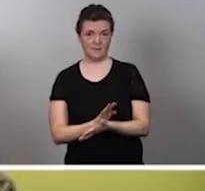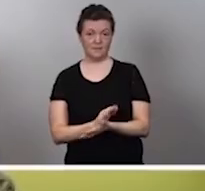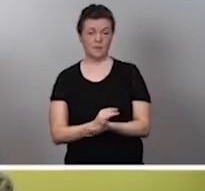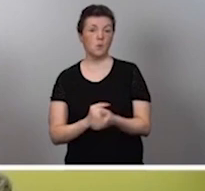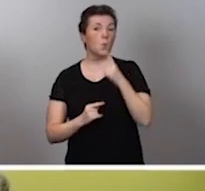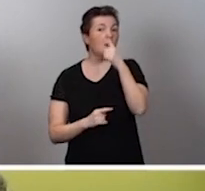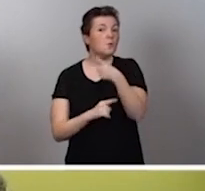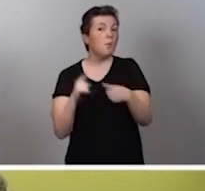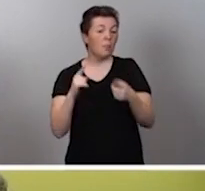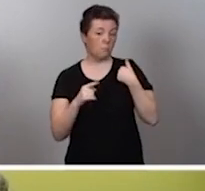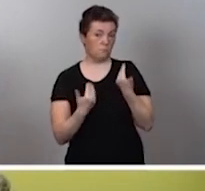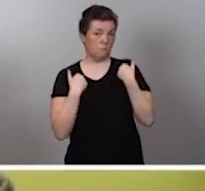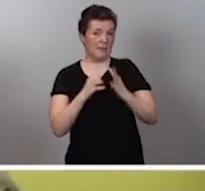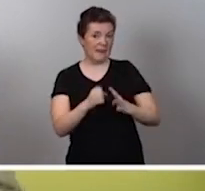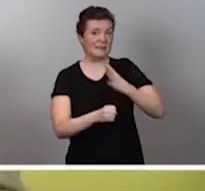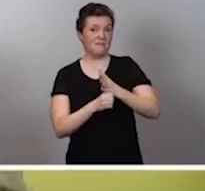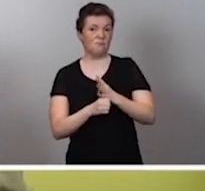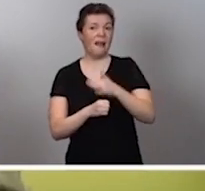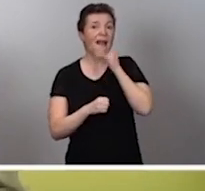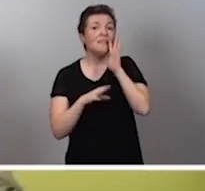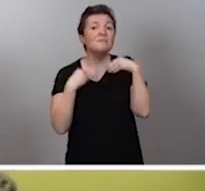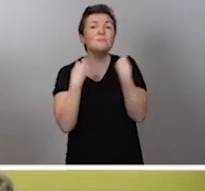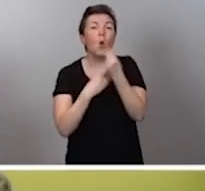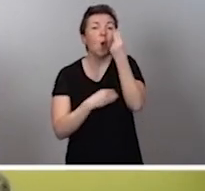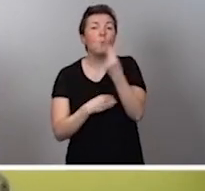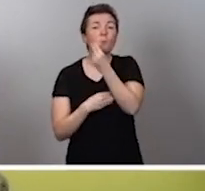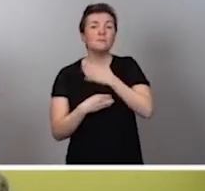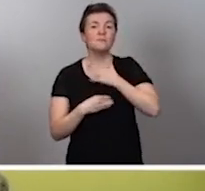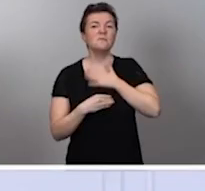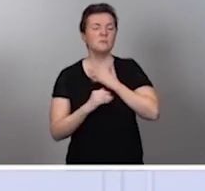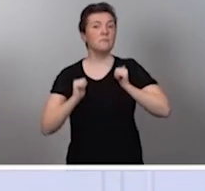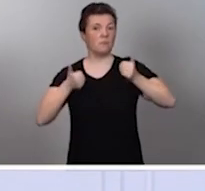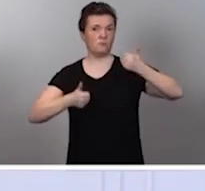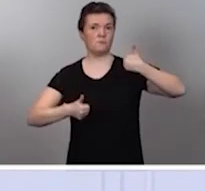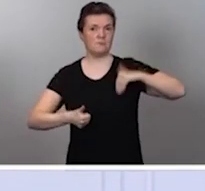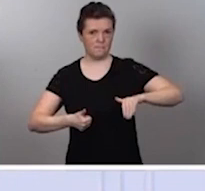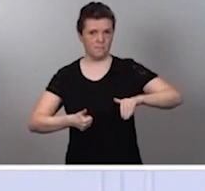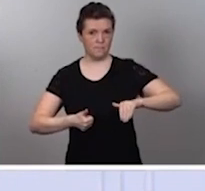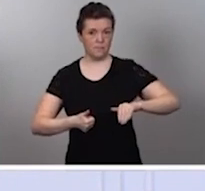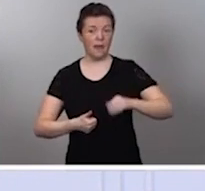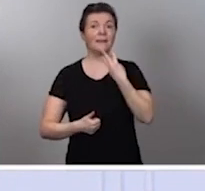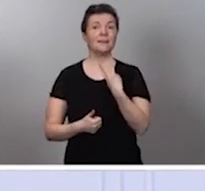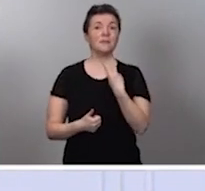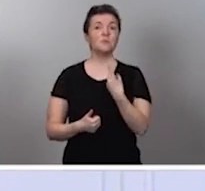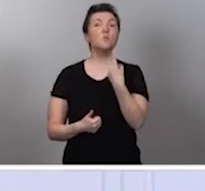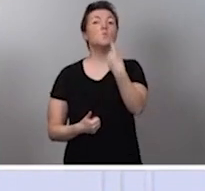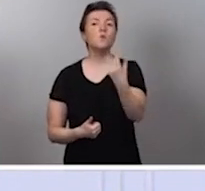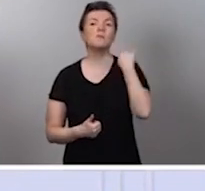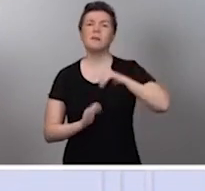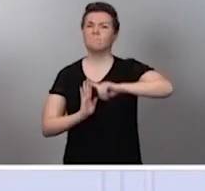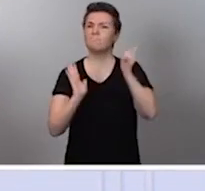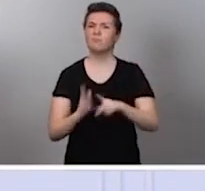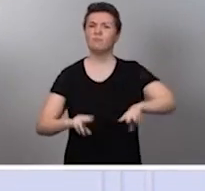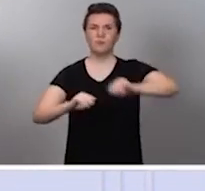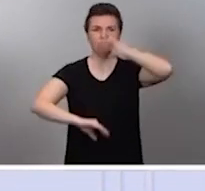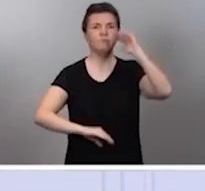ERTE como paro. Y cuando parte de esos ERTE vuelven a entrar en la fuerza laboral, los considera como creación de